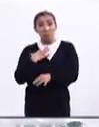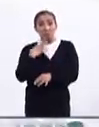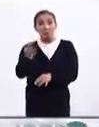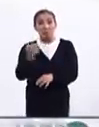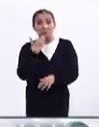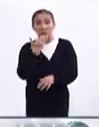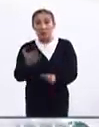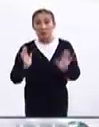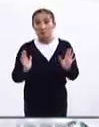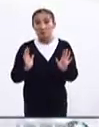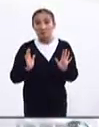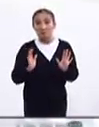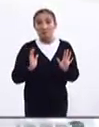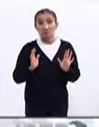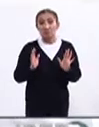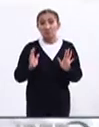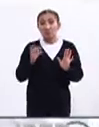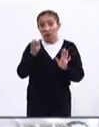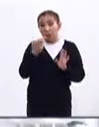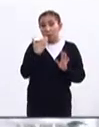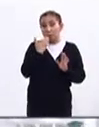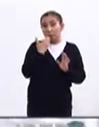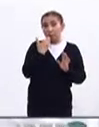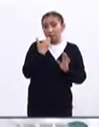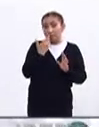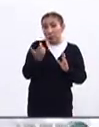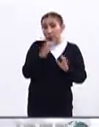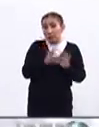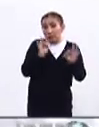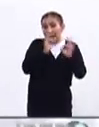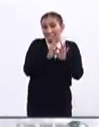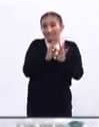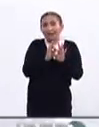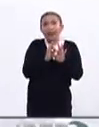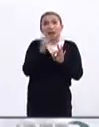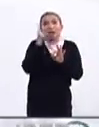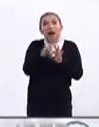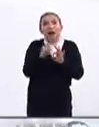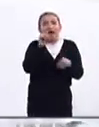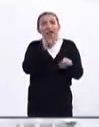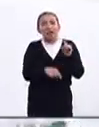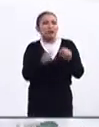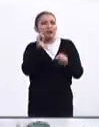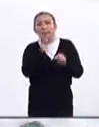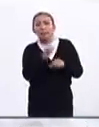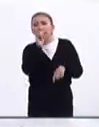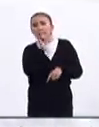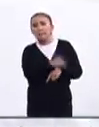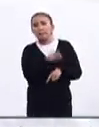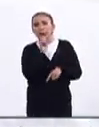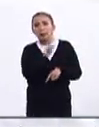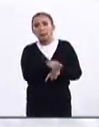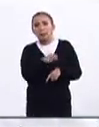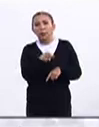la democracia, ¿no? Y eso, Claro. y eso me parece muy, muy importante para desactivar, porque siempre han estado ahí